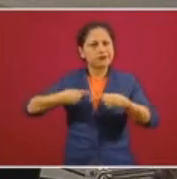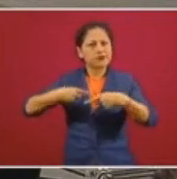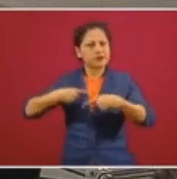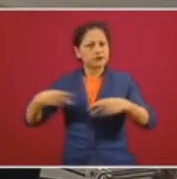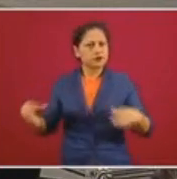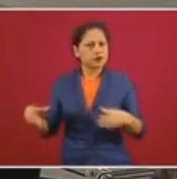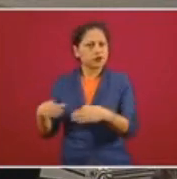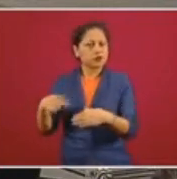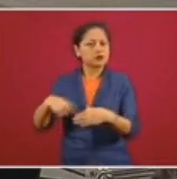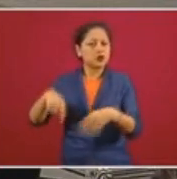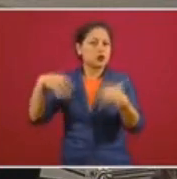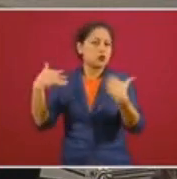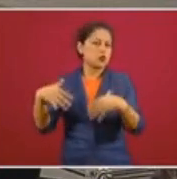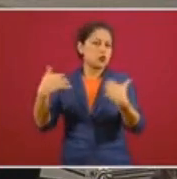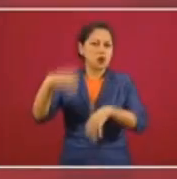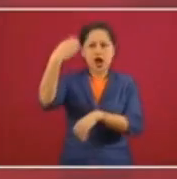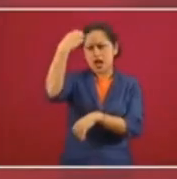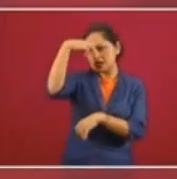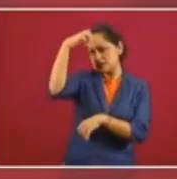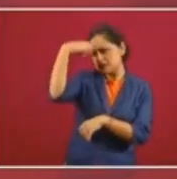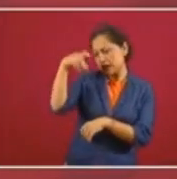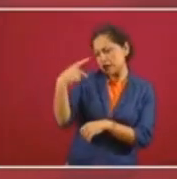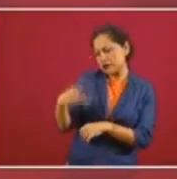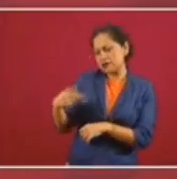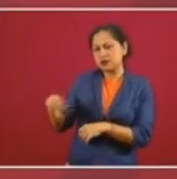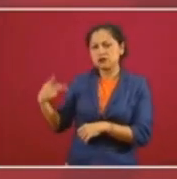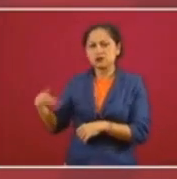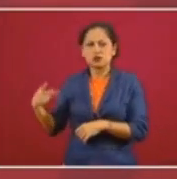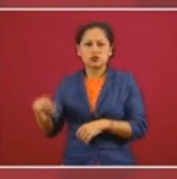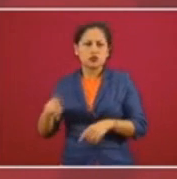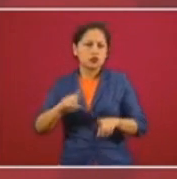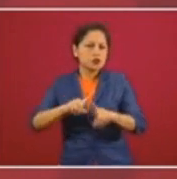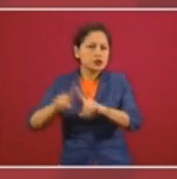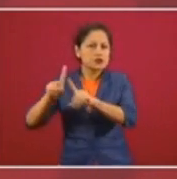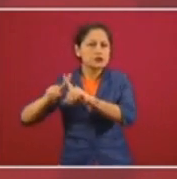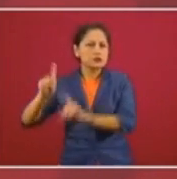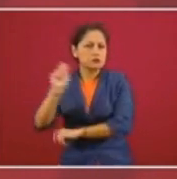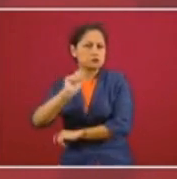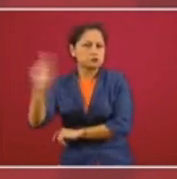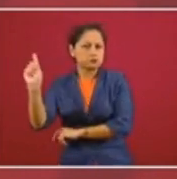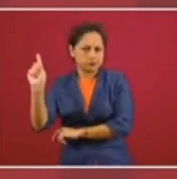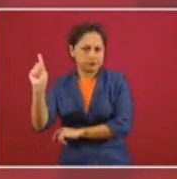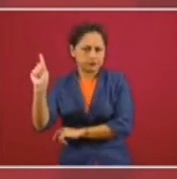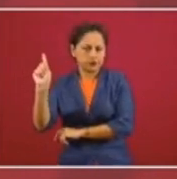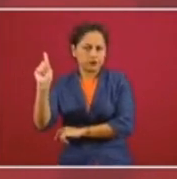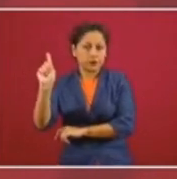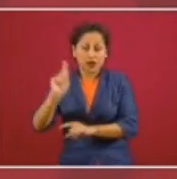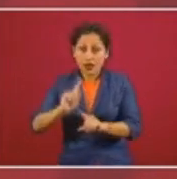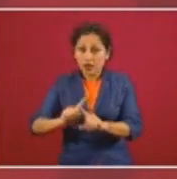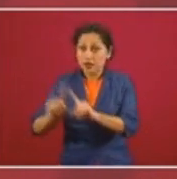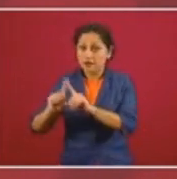de especialistas de varias disciplinas, de